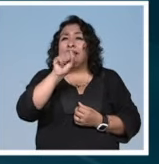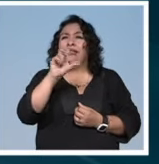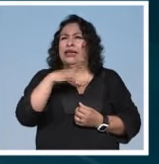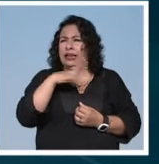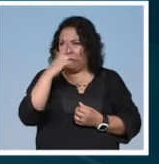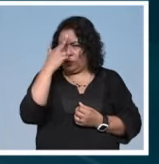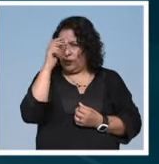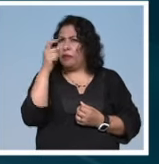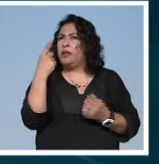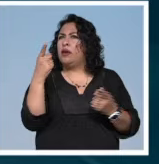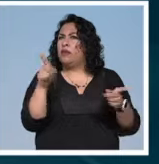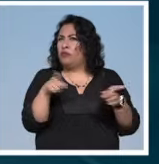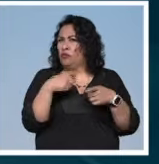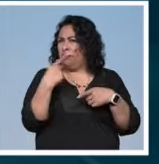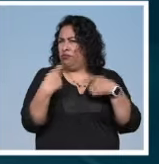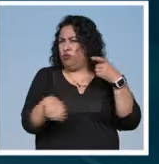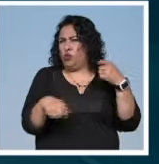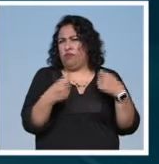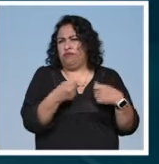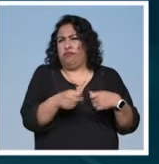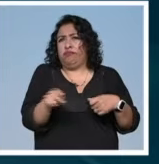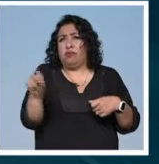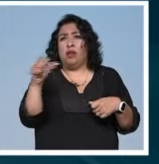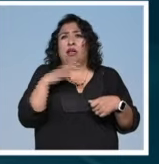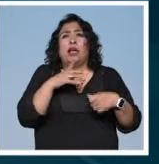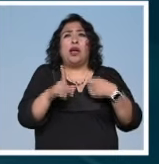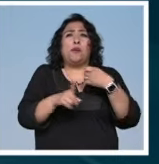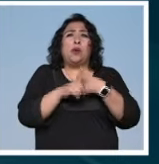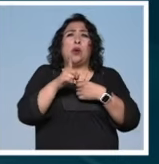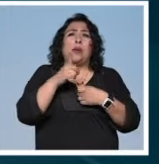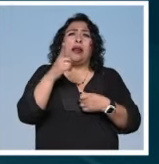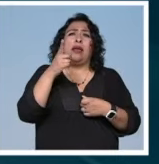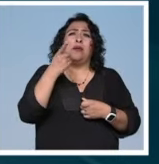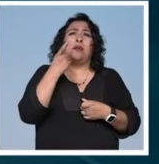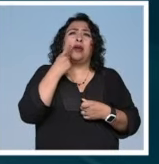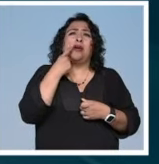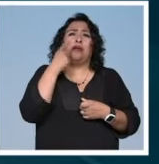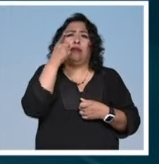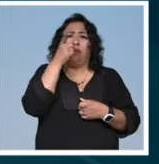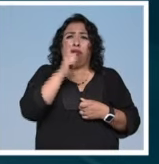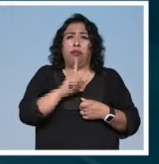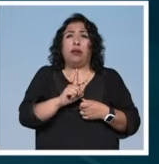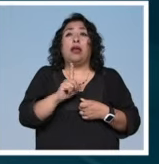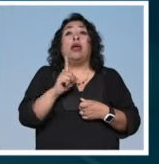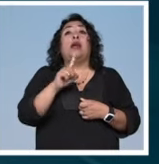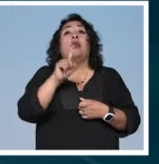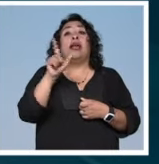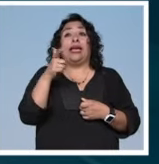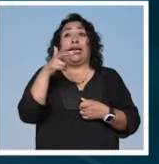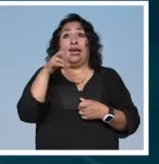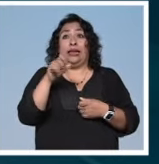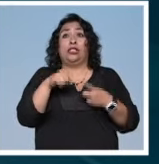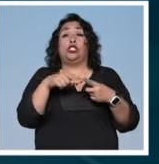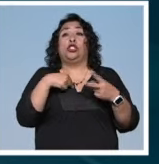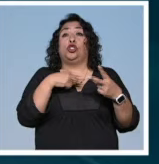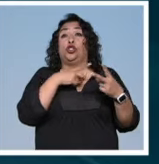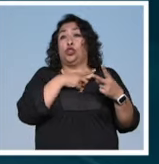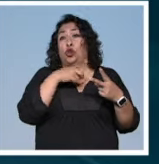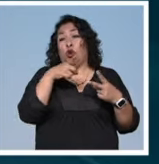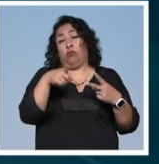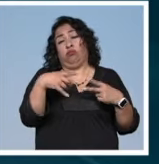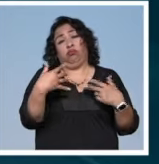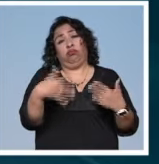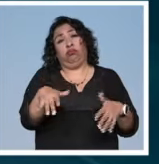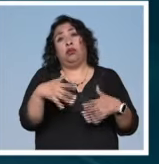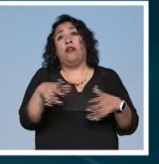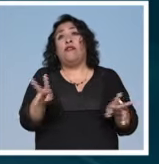Genesis también tocaba la baterista, excelente baterista, tuvo problemas cervicales, tuvo que retirarse la batería, pero con Genesis y como solista es uno de los